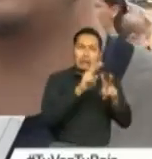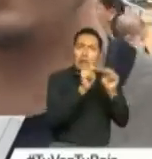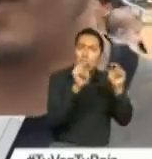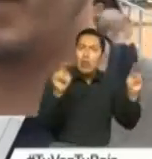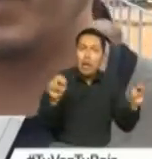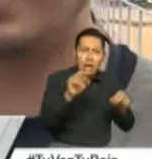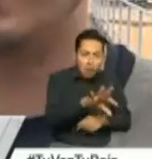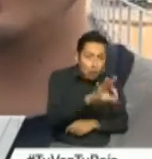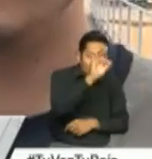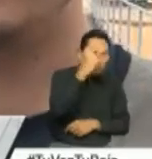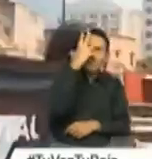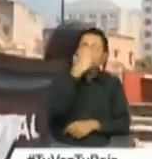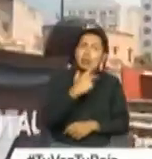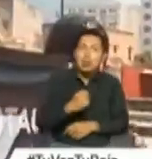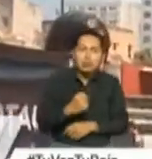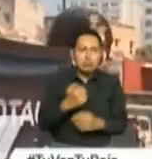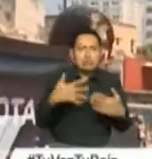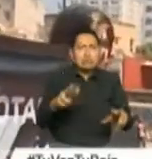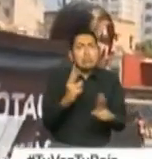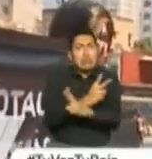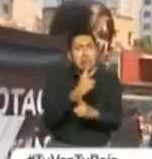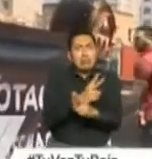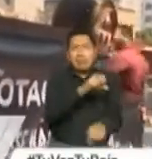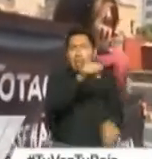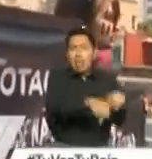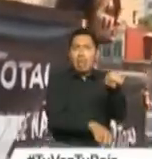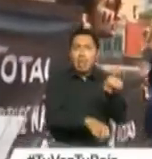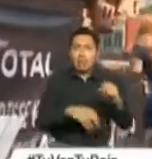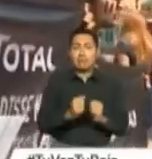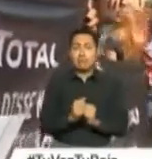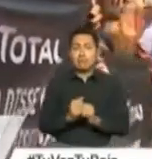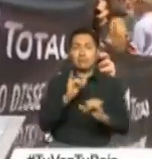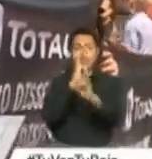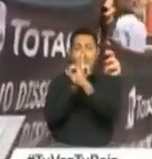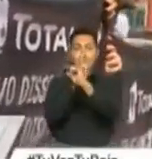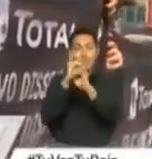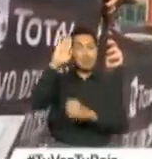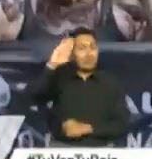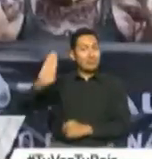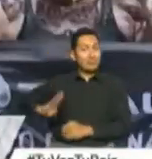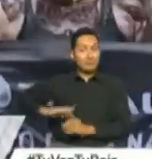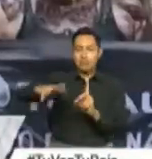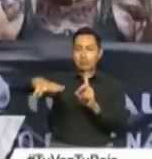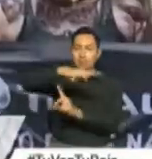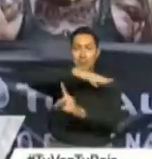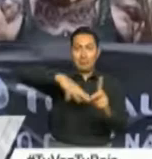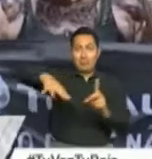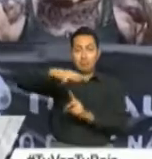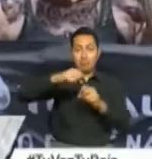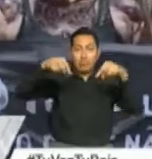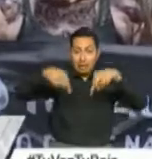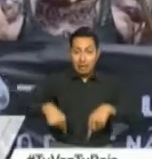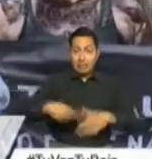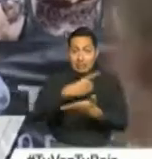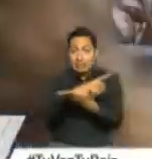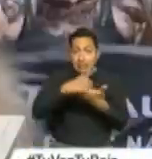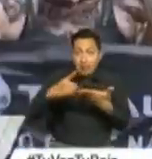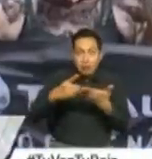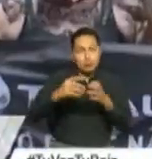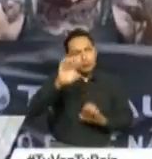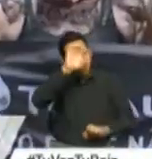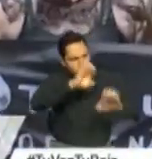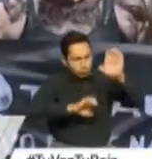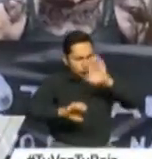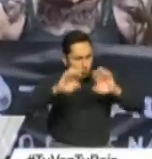mundo y que ya está amenazado. El Instituto Brasileño de Medio Ambiente rechazó esta semana un estudio ambiental